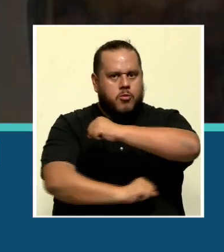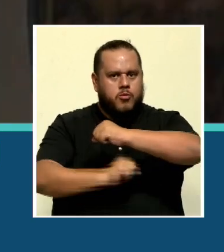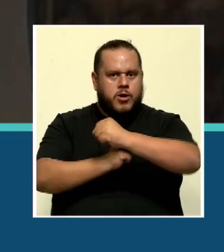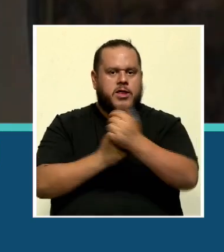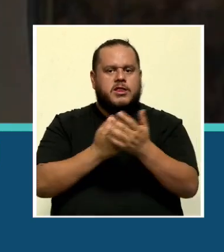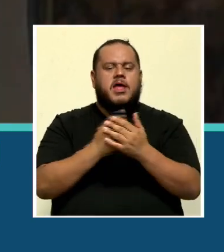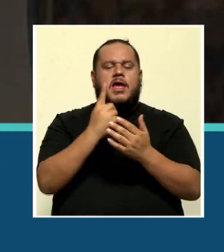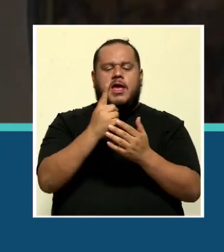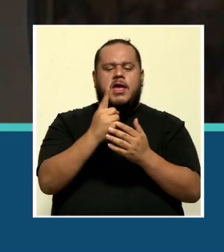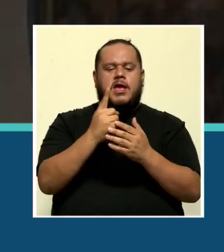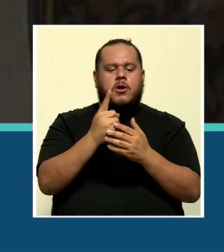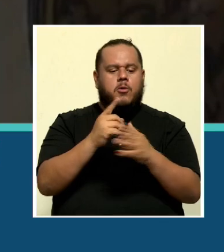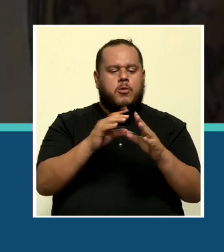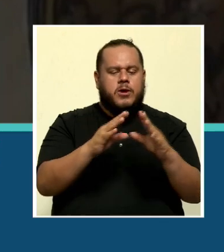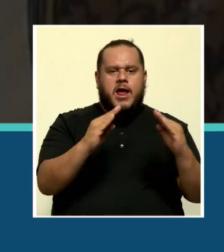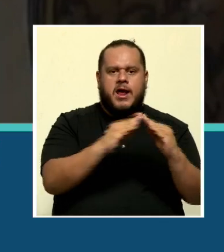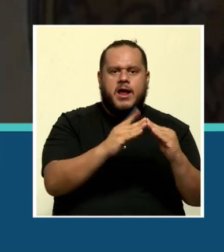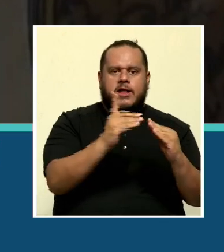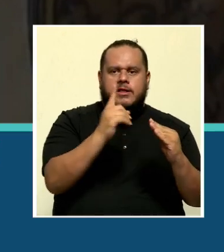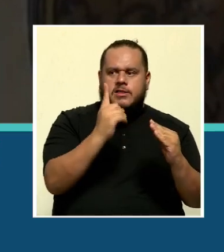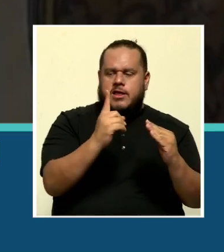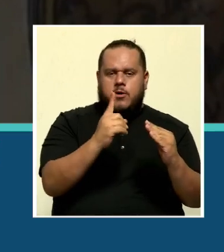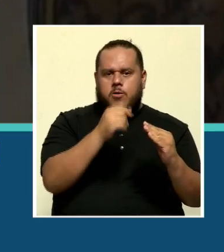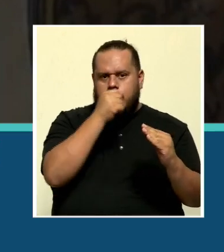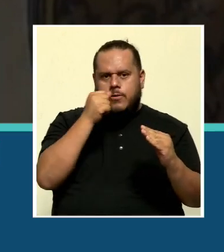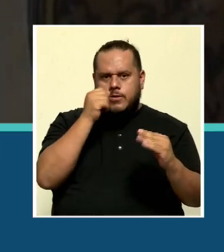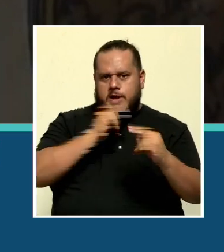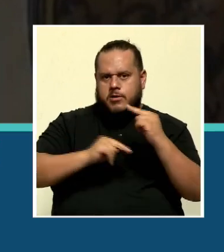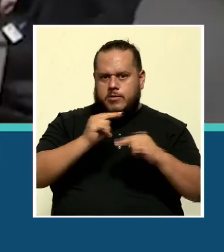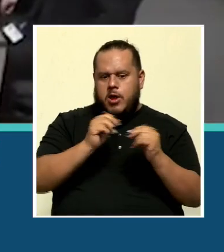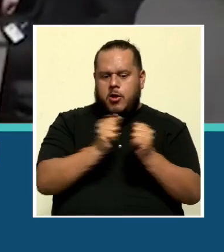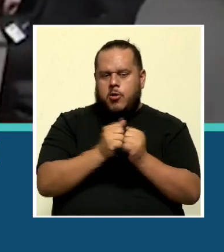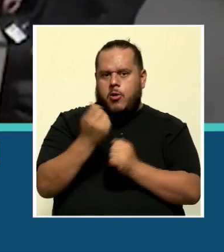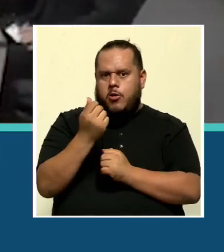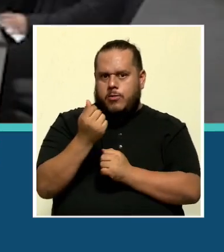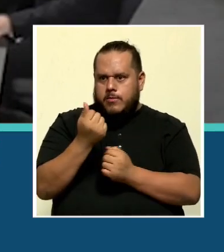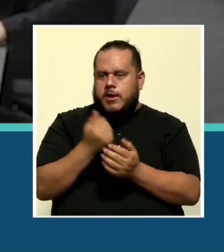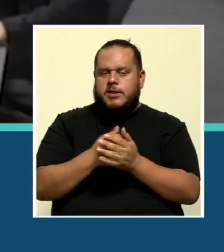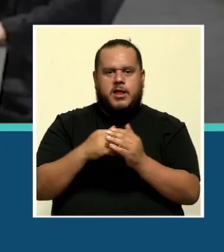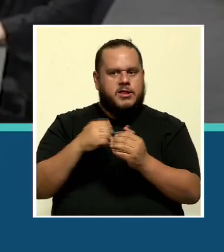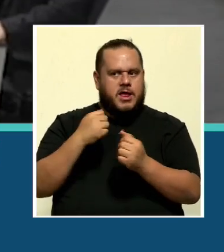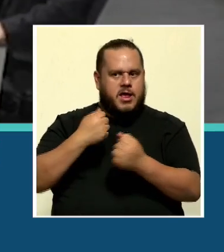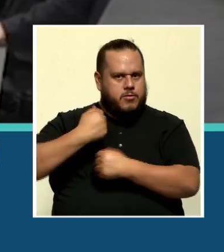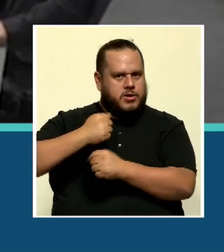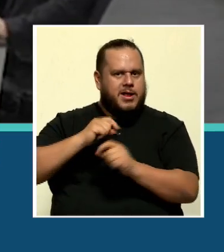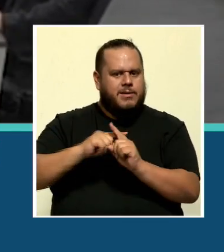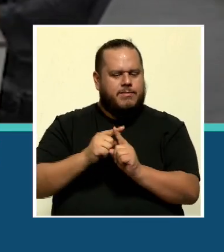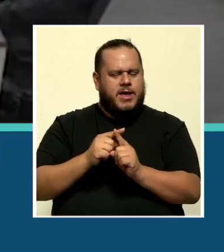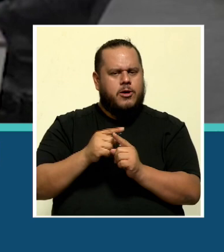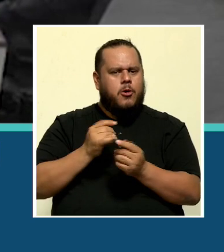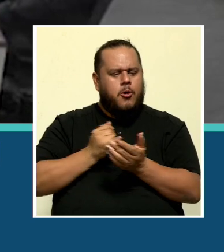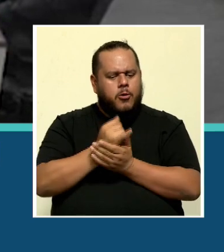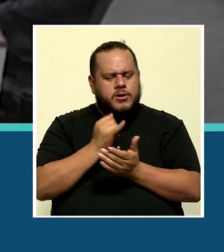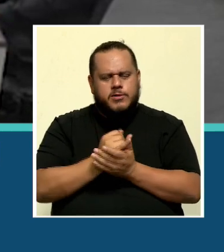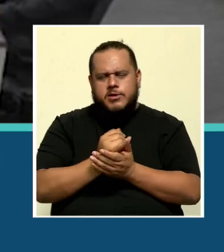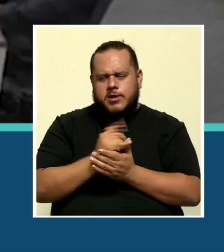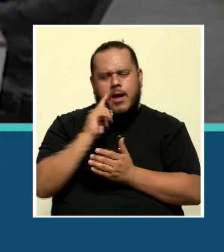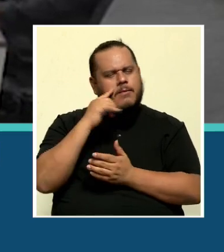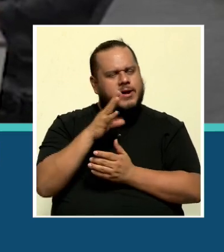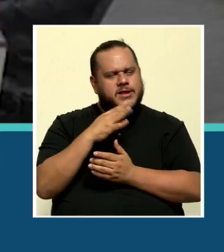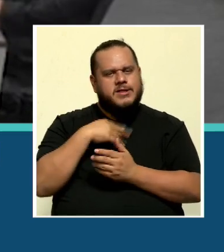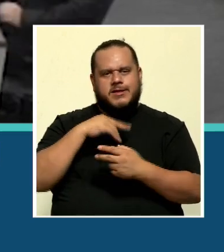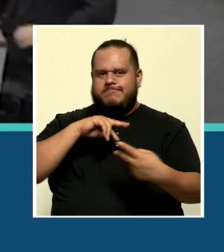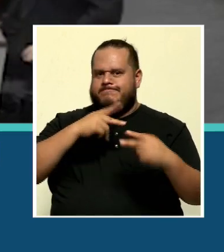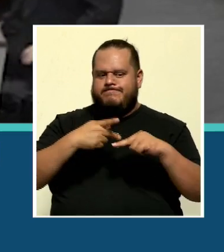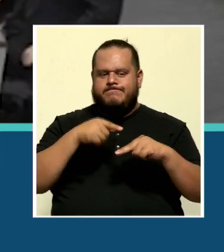presunto narcotraficante con fondos municipales. Sin embargo, una pesquisa judicial parece contradecir lo dicho por el